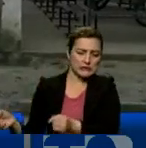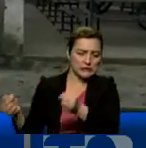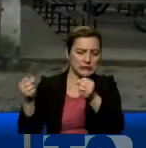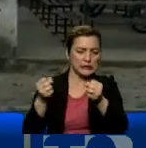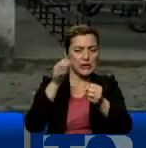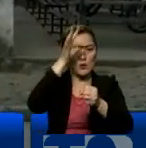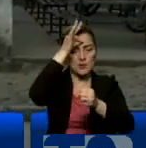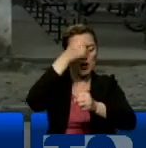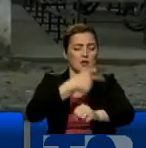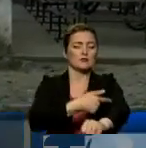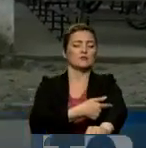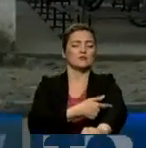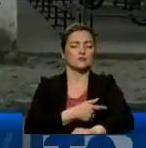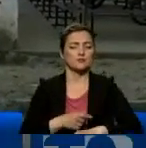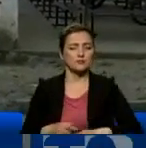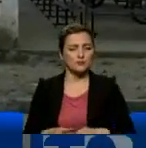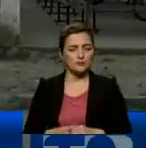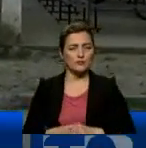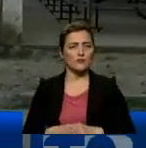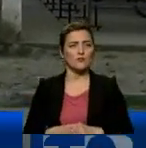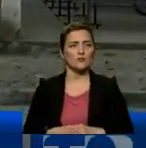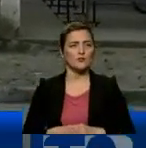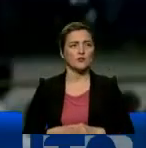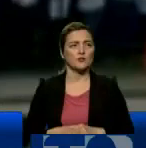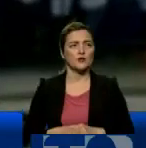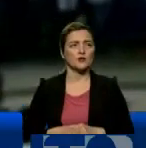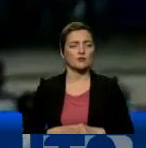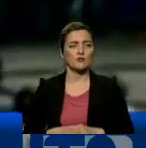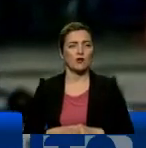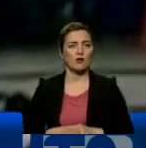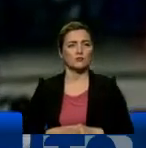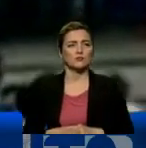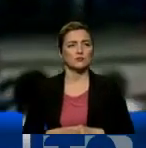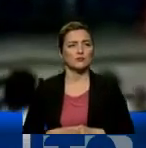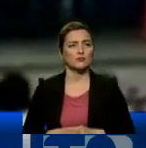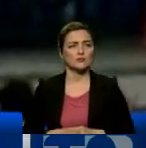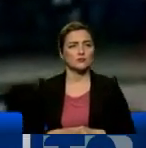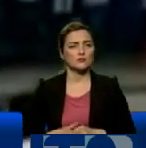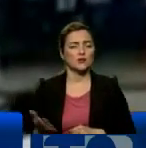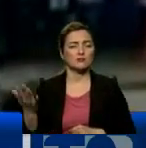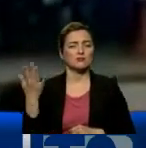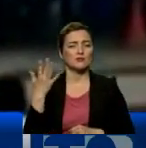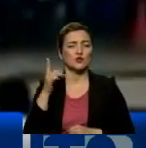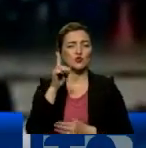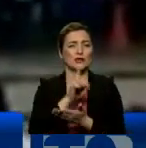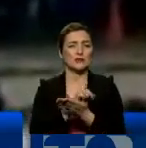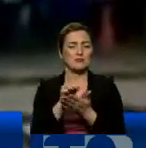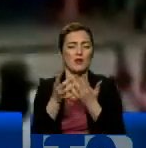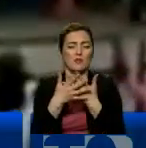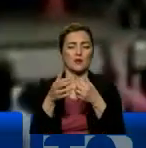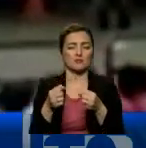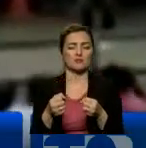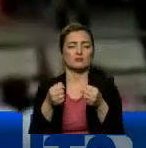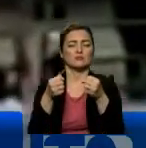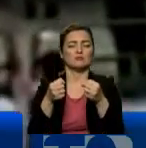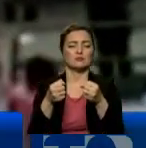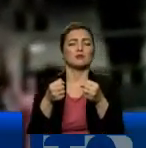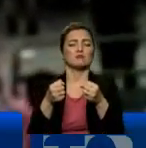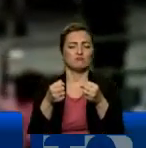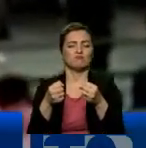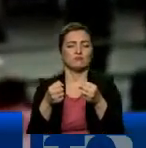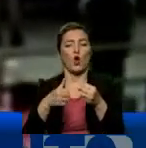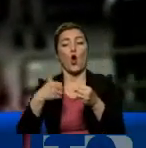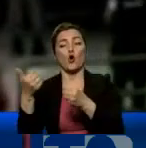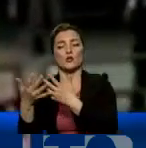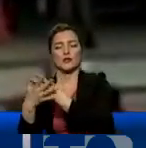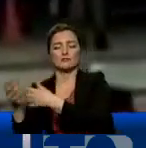le propinaron en el centro de rehabilitación de varones de Esmeraldas, donde permanecía desde hace una semana, ya que habría sido traído